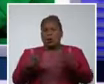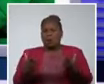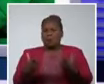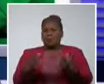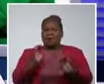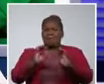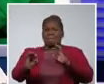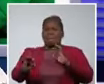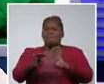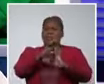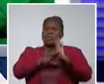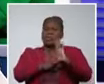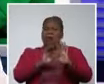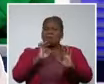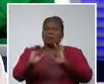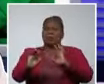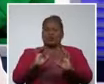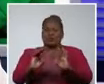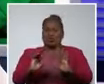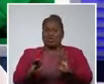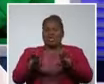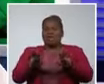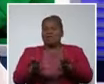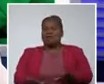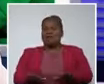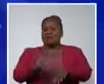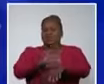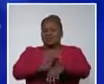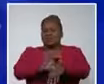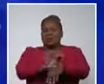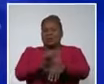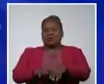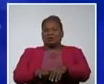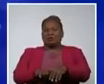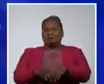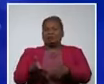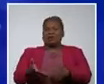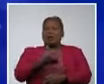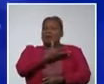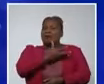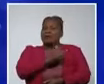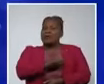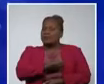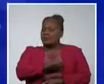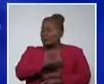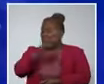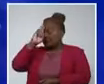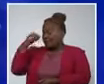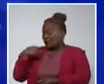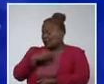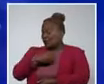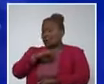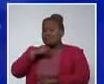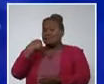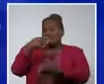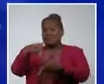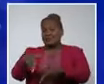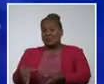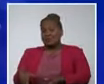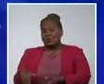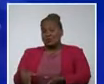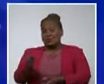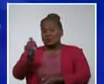posibles para evitar el contagio de la enfermedad. Lamentablemente, doctor, estos 3 fallecidos y los casos confirmados